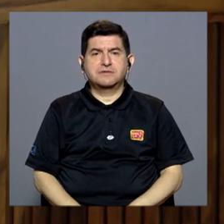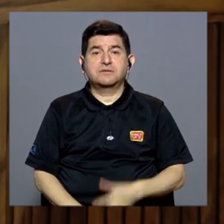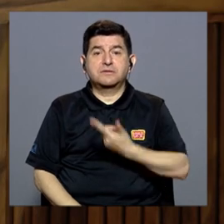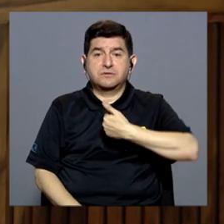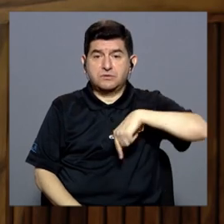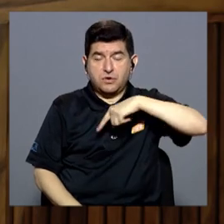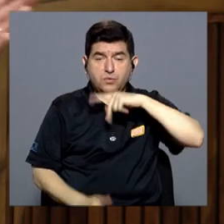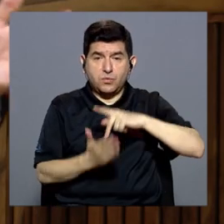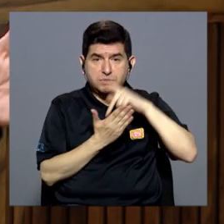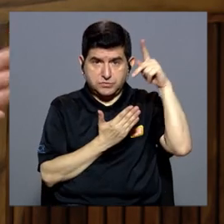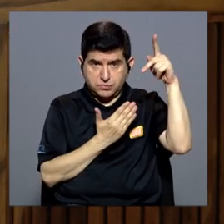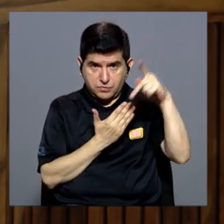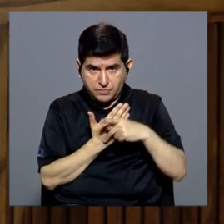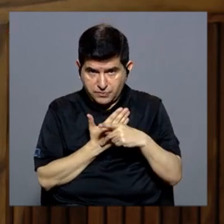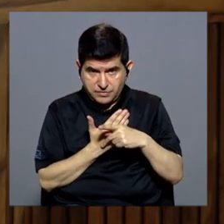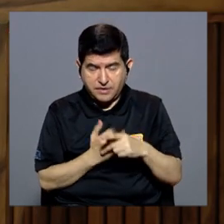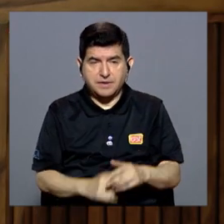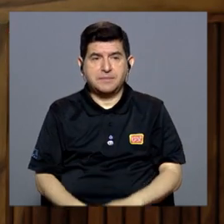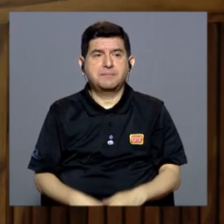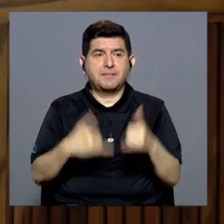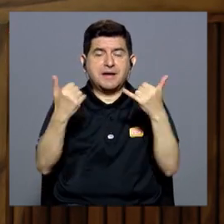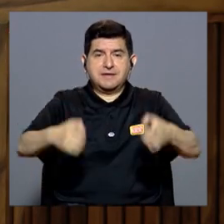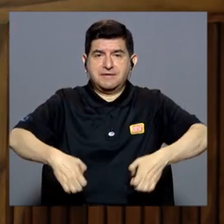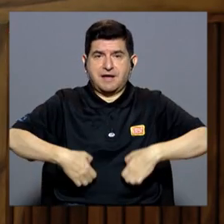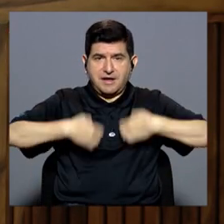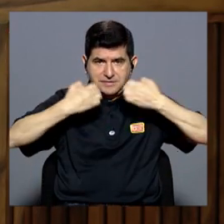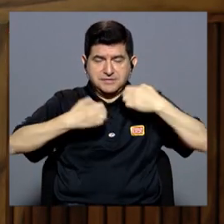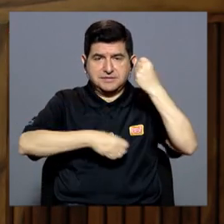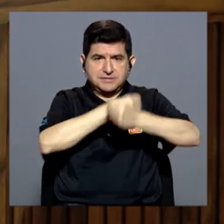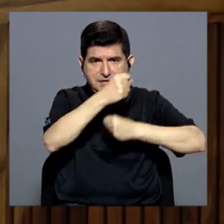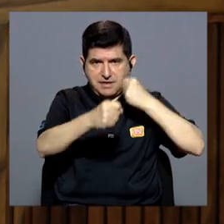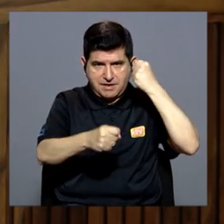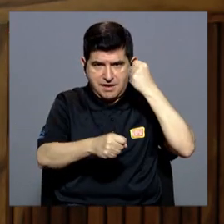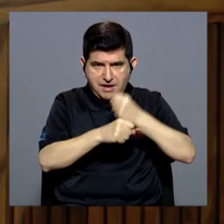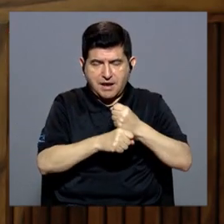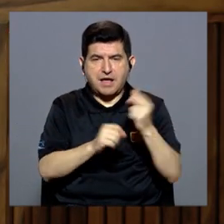nuestro programa ya existente desde el año